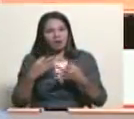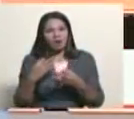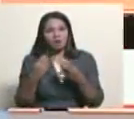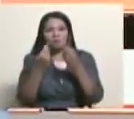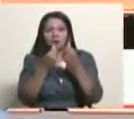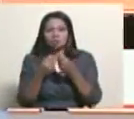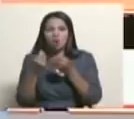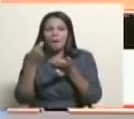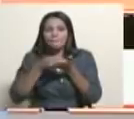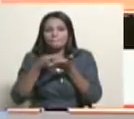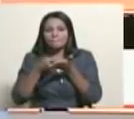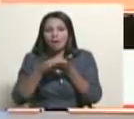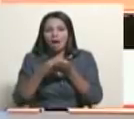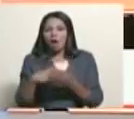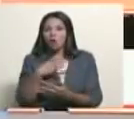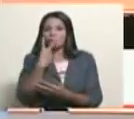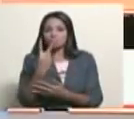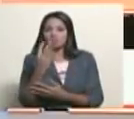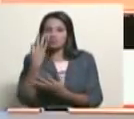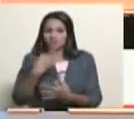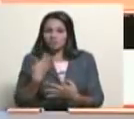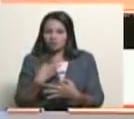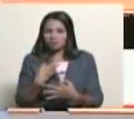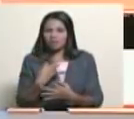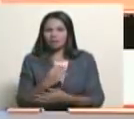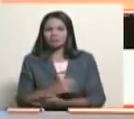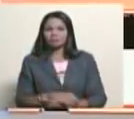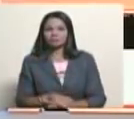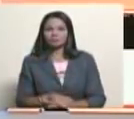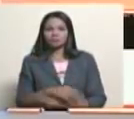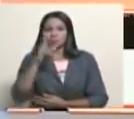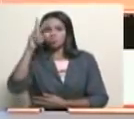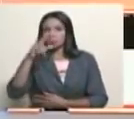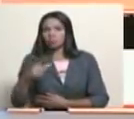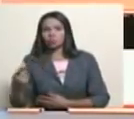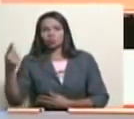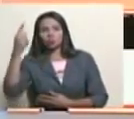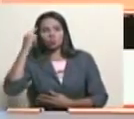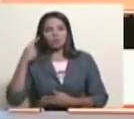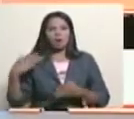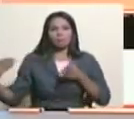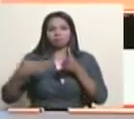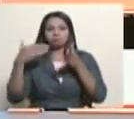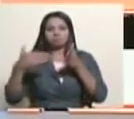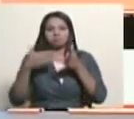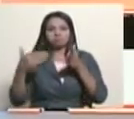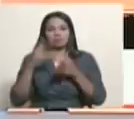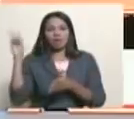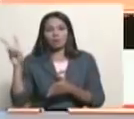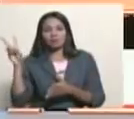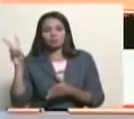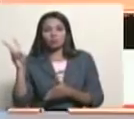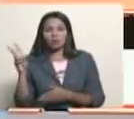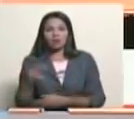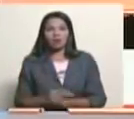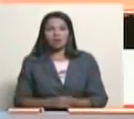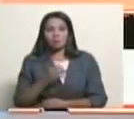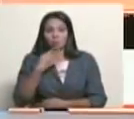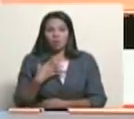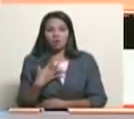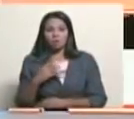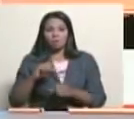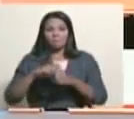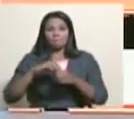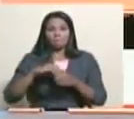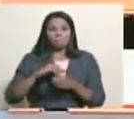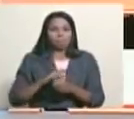cuánto le pagan a los voceros que diariamente atacan a Venezuela, destaparían